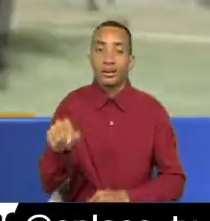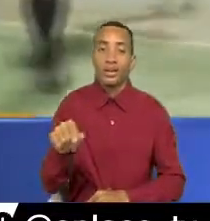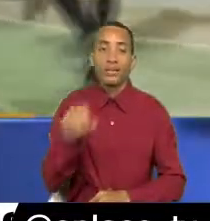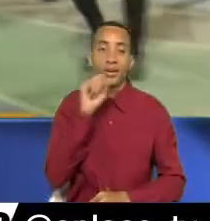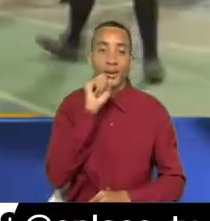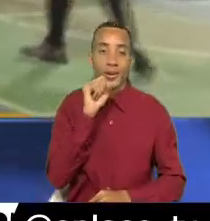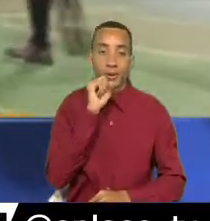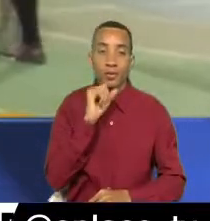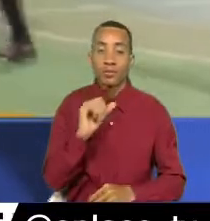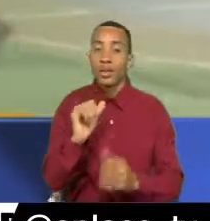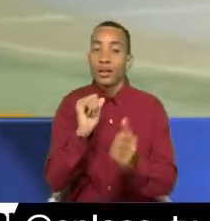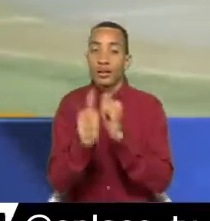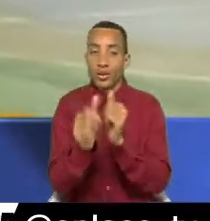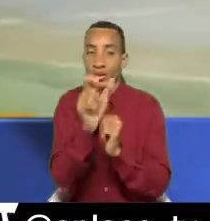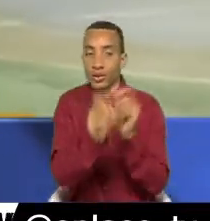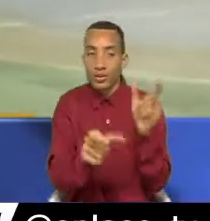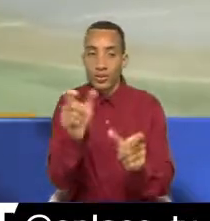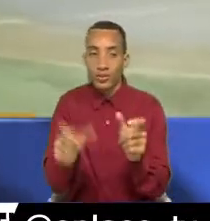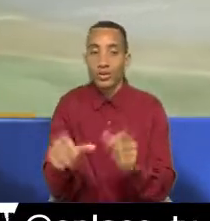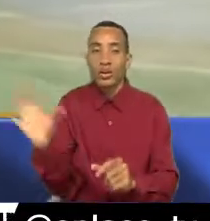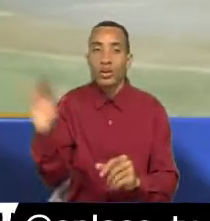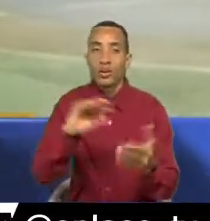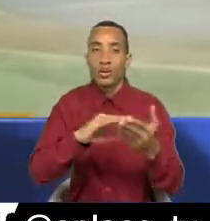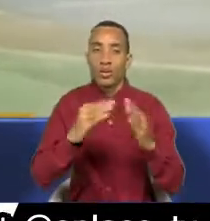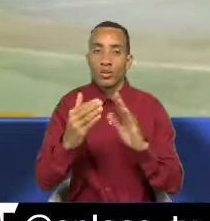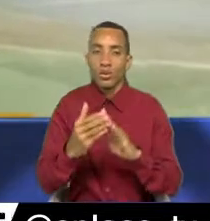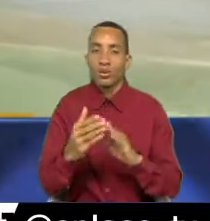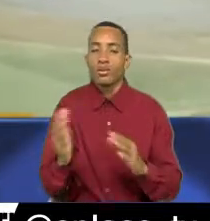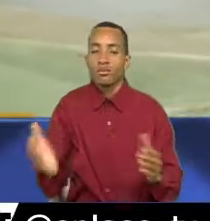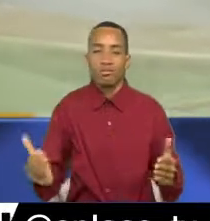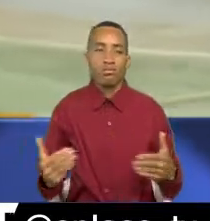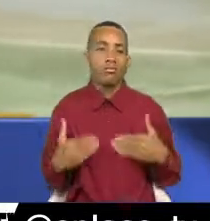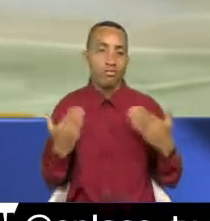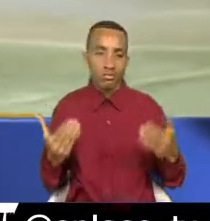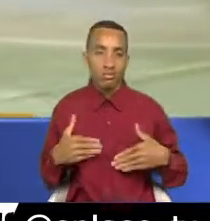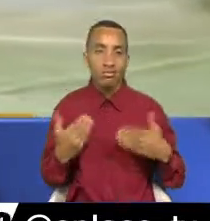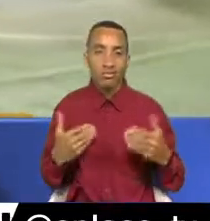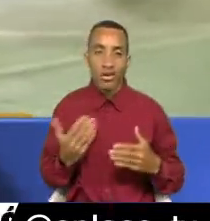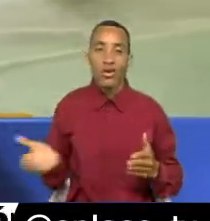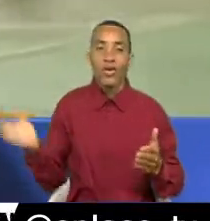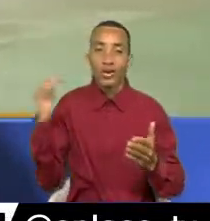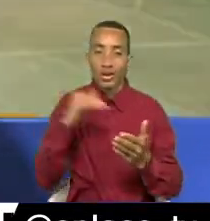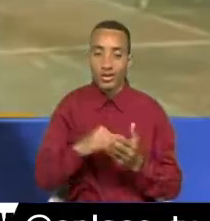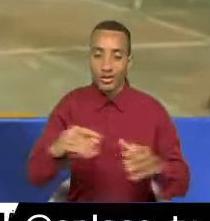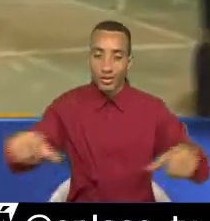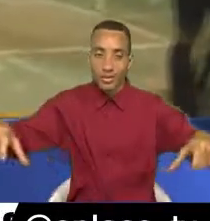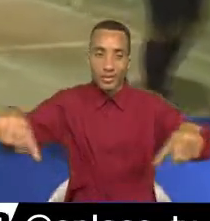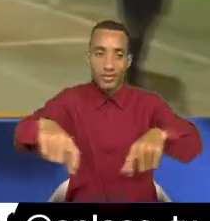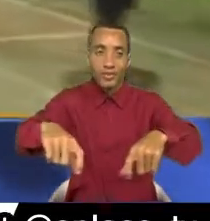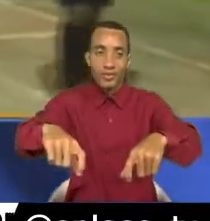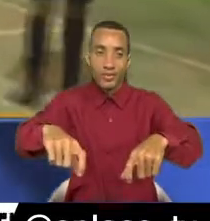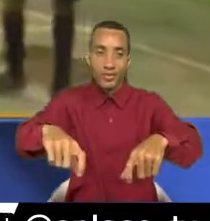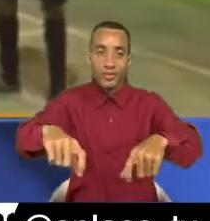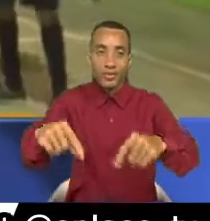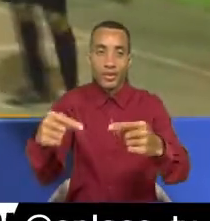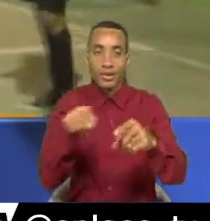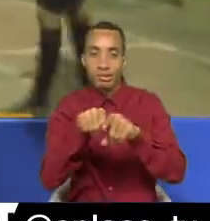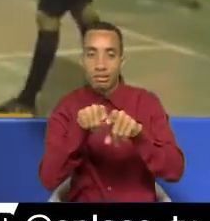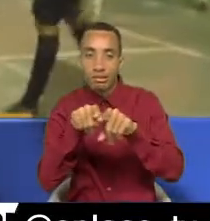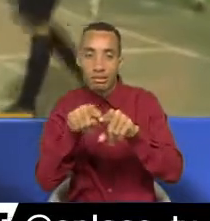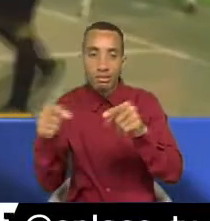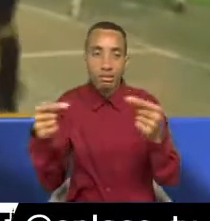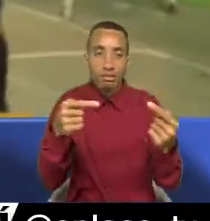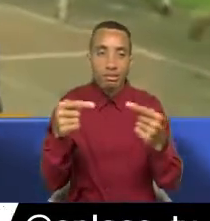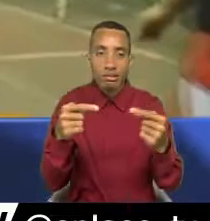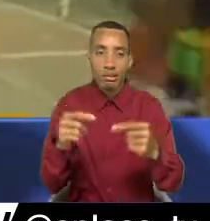Bermeja. Deportistas y la comunidad en general se sienten complacidos con el regreso del microfútbol a nivel competitivo. La ampliación de estas y